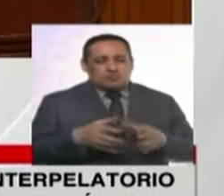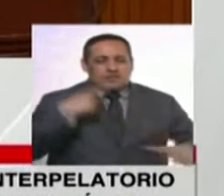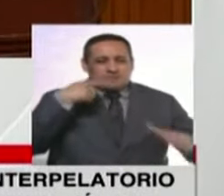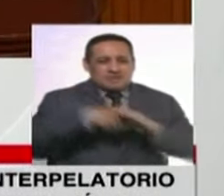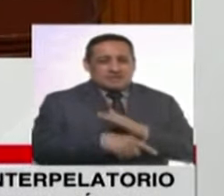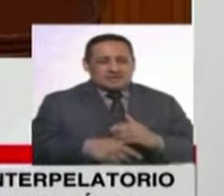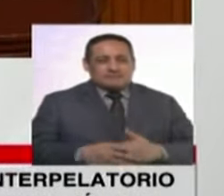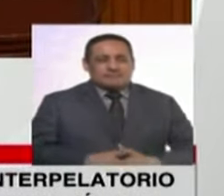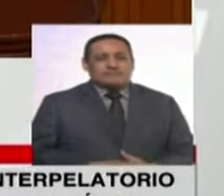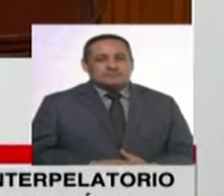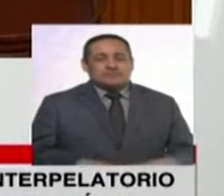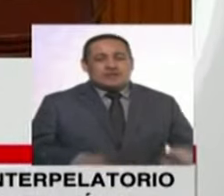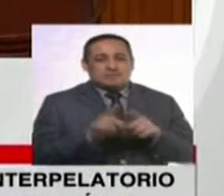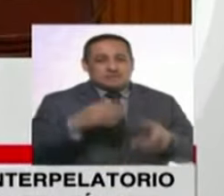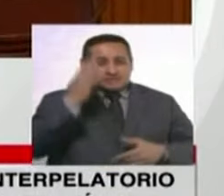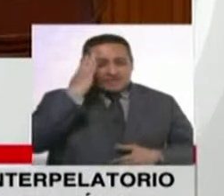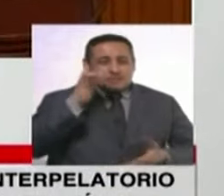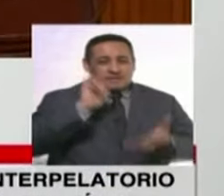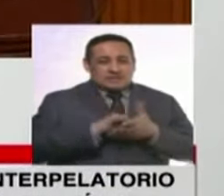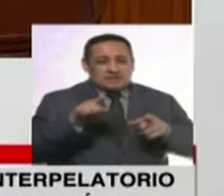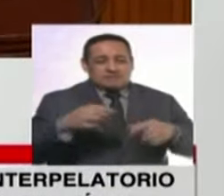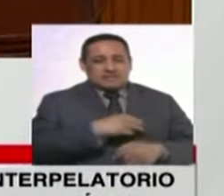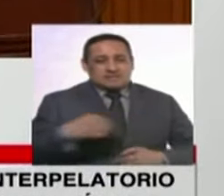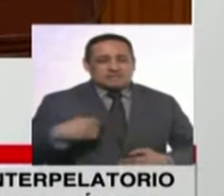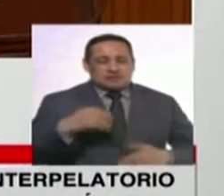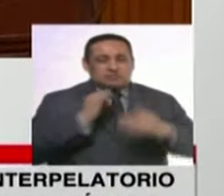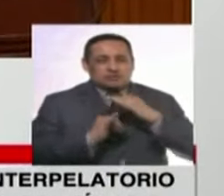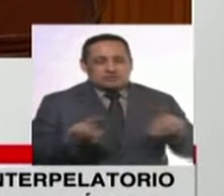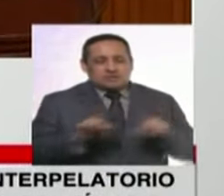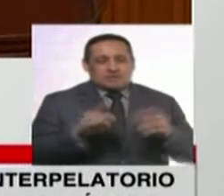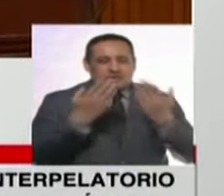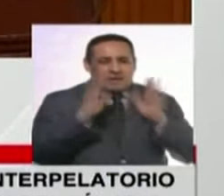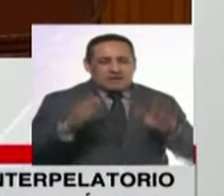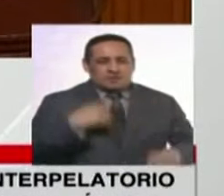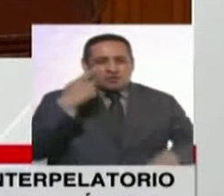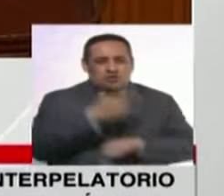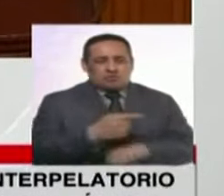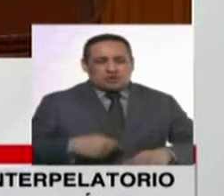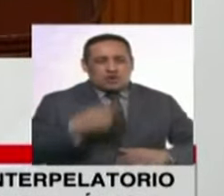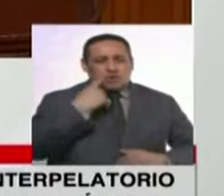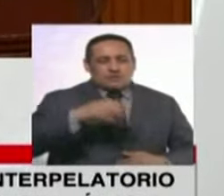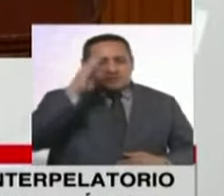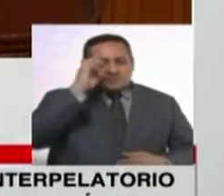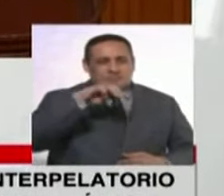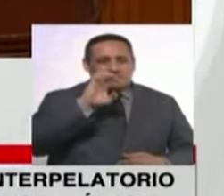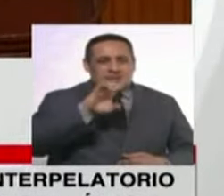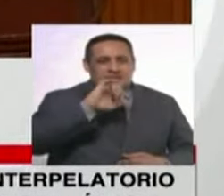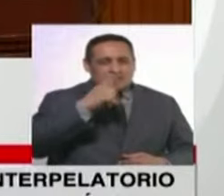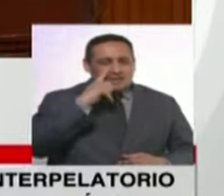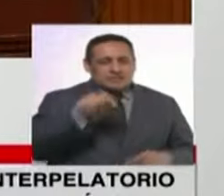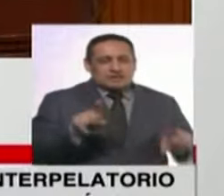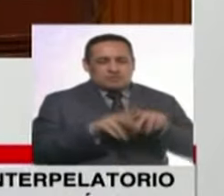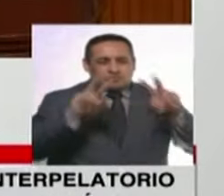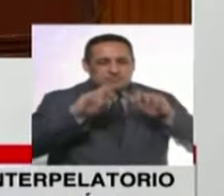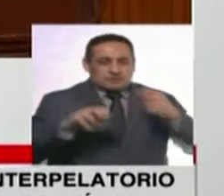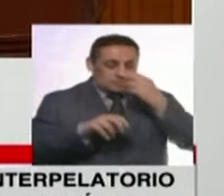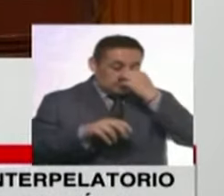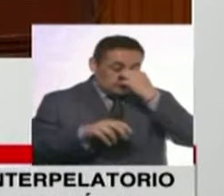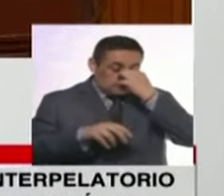escuadrón de la muerte sabía usted que el Ministerio del interior abrió contra el teniente general Mejía Montenegro una investigación